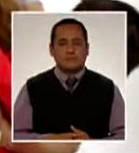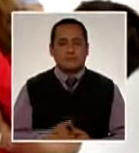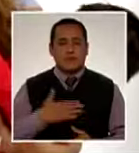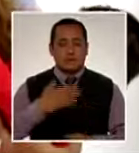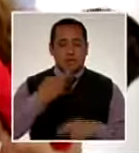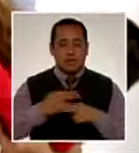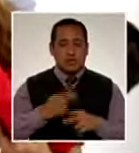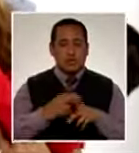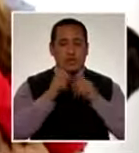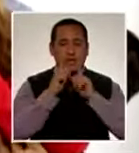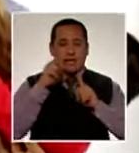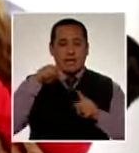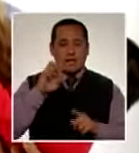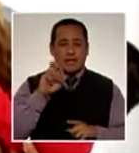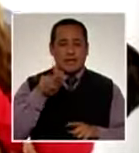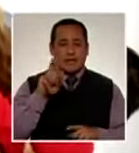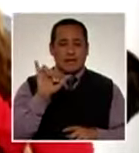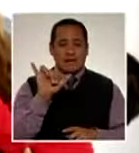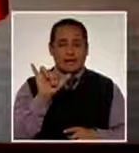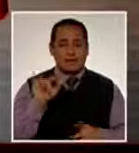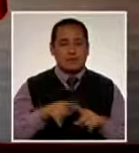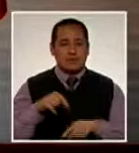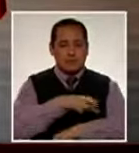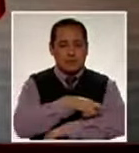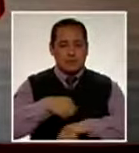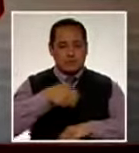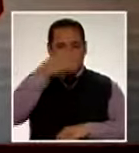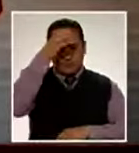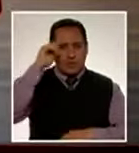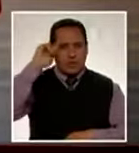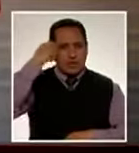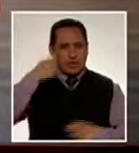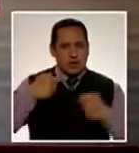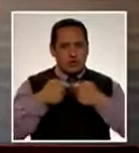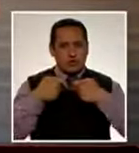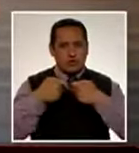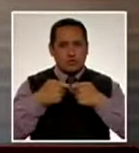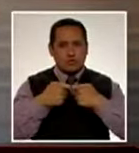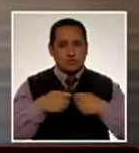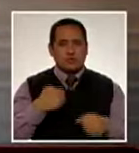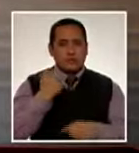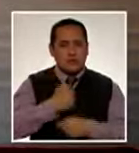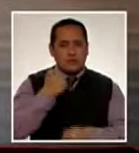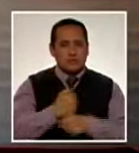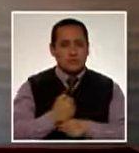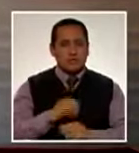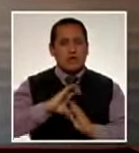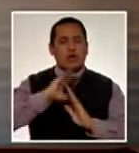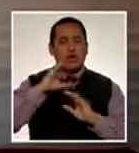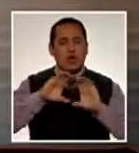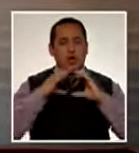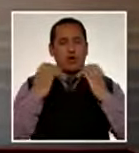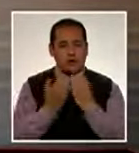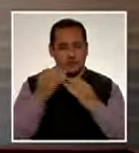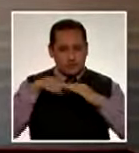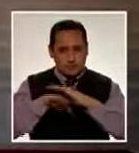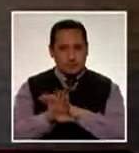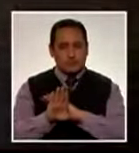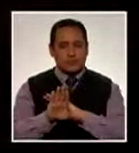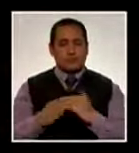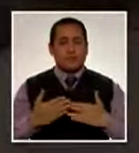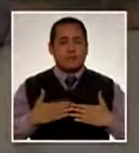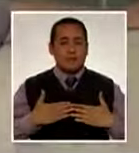Mi nombre es Henry Gallardo Pereira, de profesión ingeniero electrónico. Trabajo en el Congreso de la República.